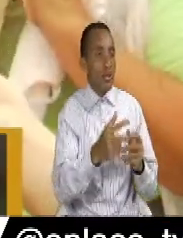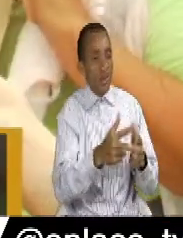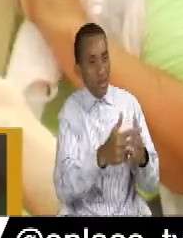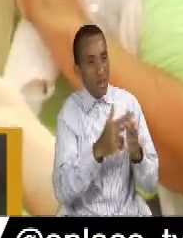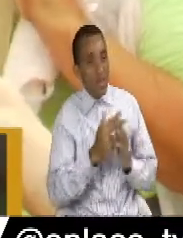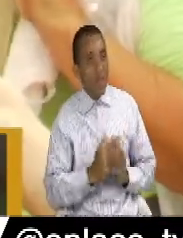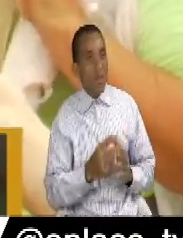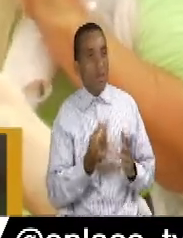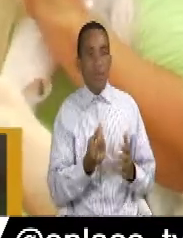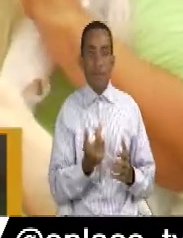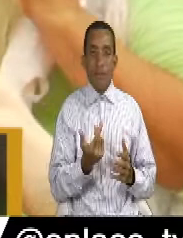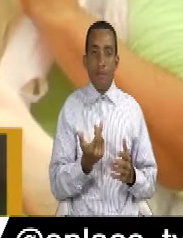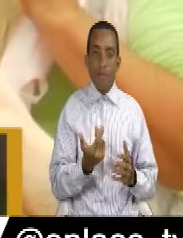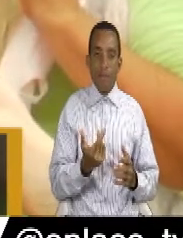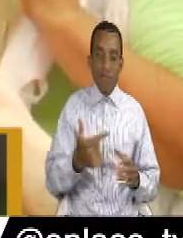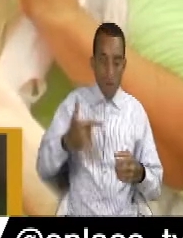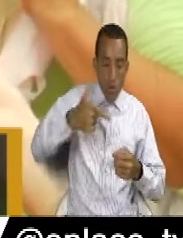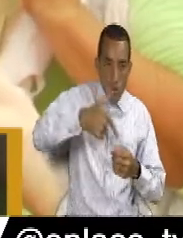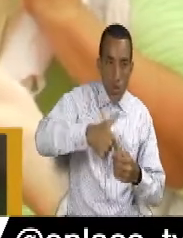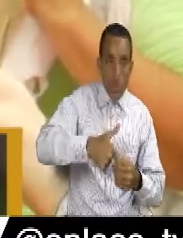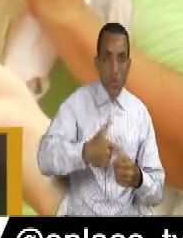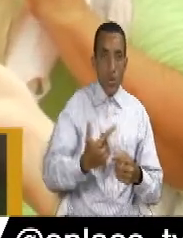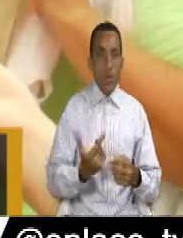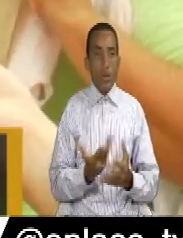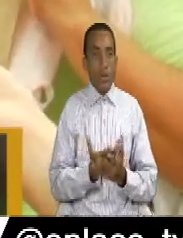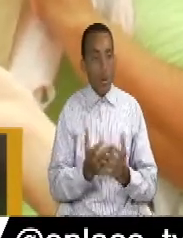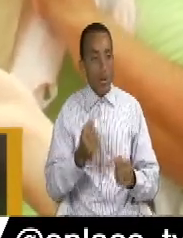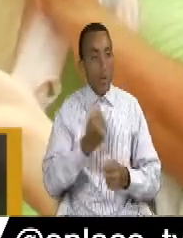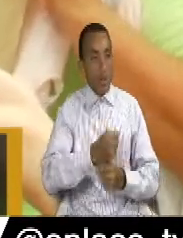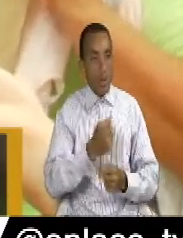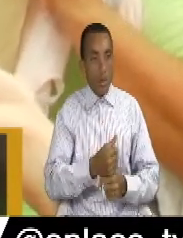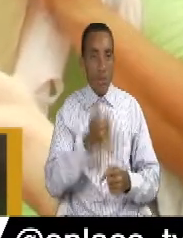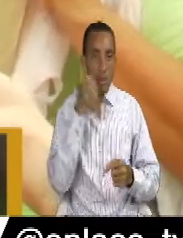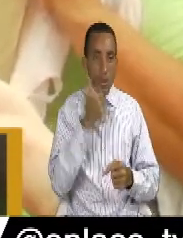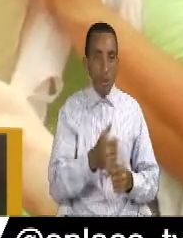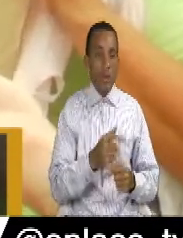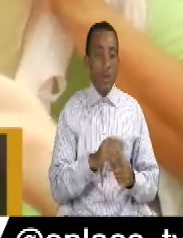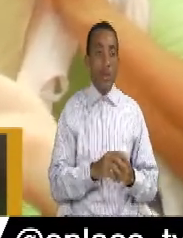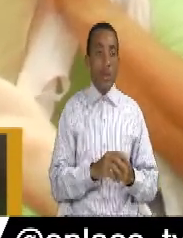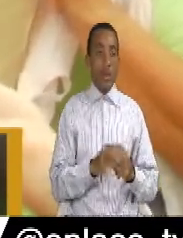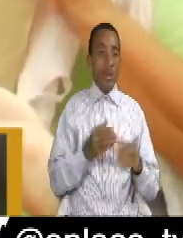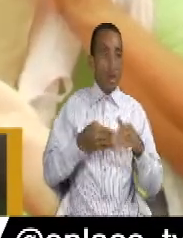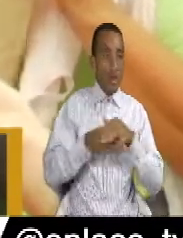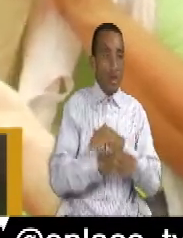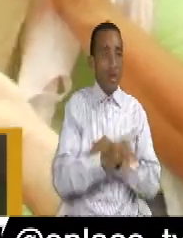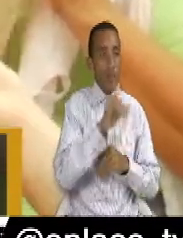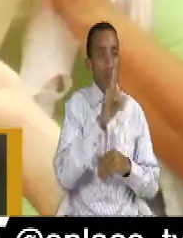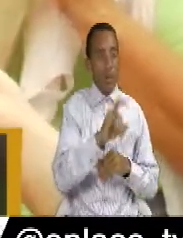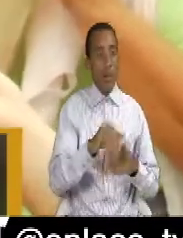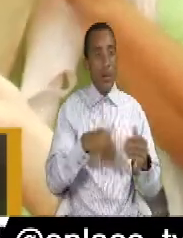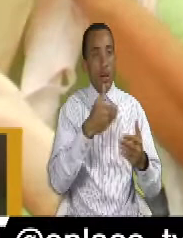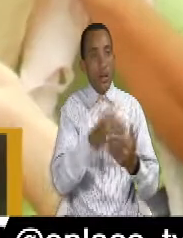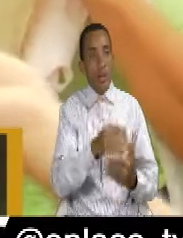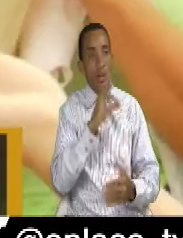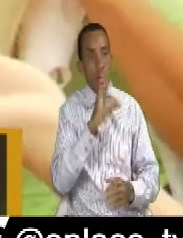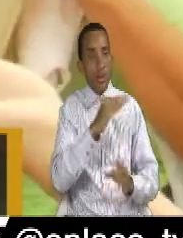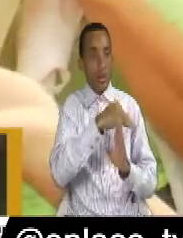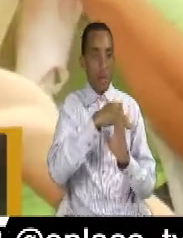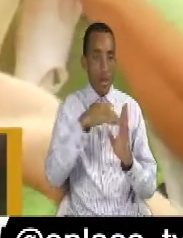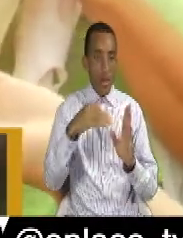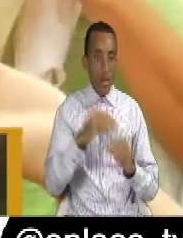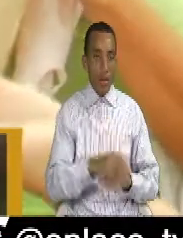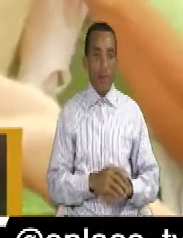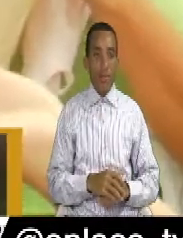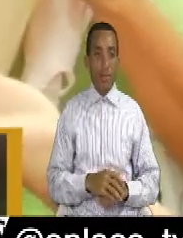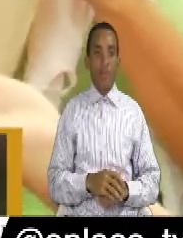si ellos trabajan con amor y con cariño y hacen su trabajo bien hecho, entran antes de las 6 y salen a las 3, 3 y media, no tienen horario para salir. Creo que